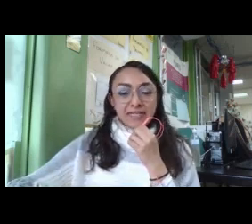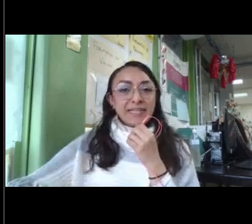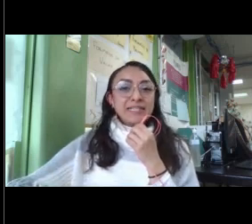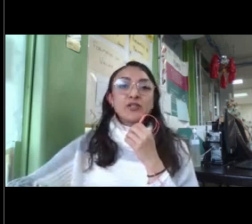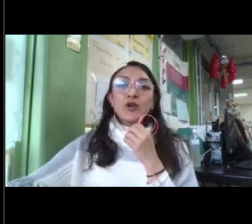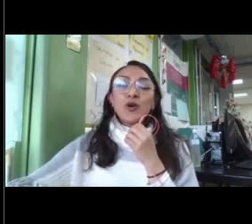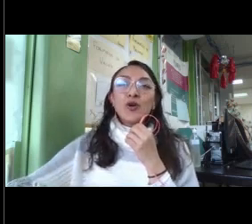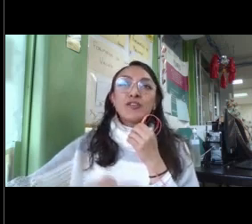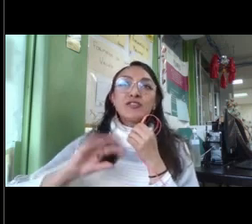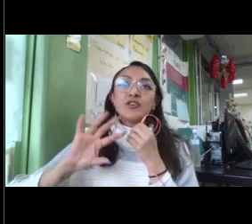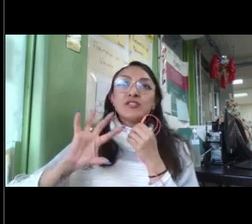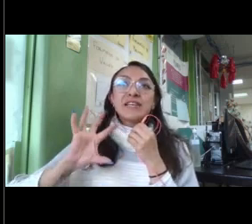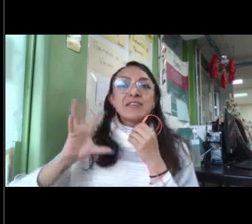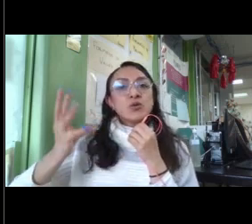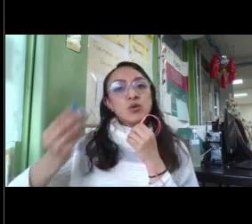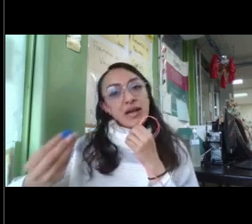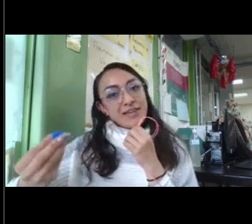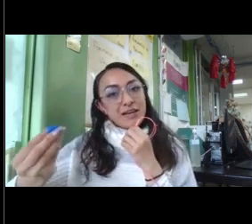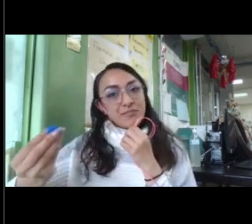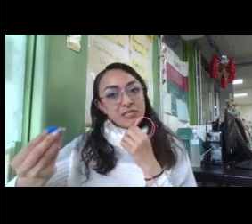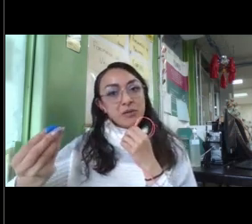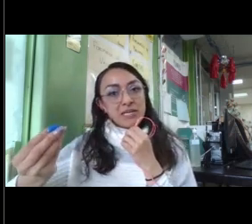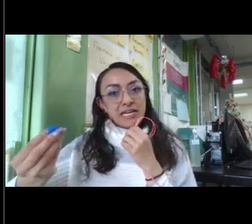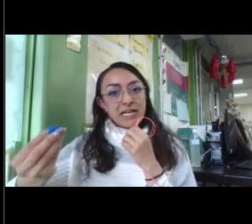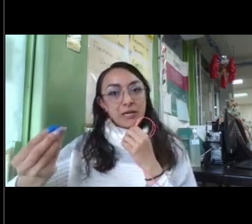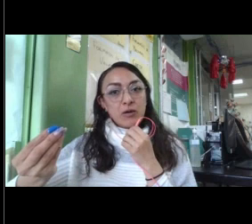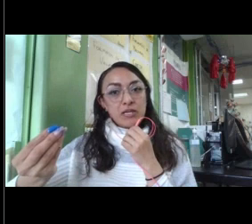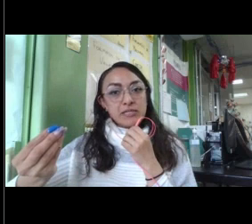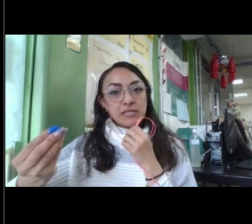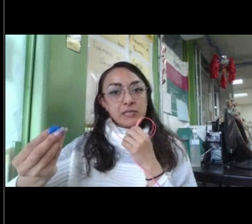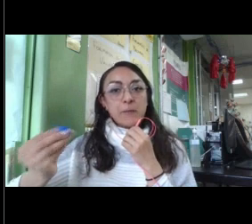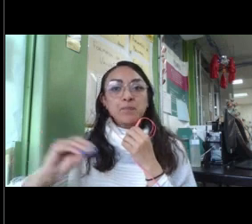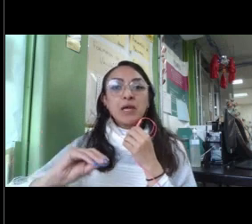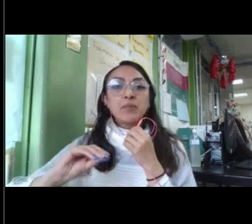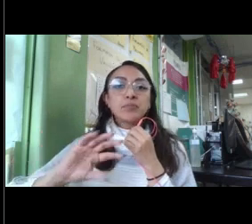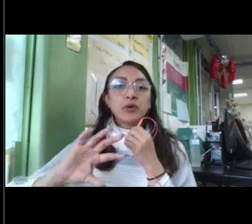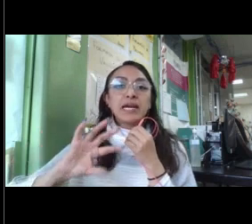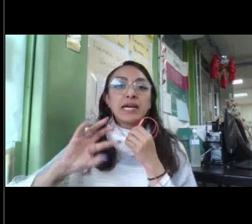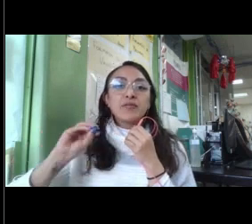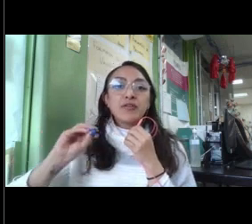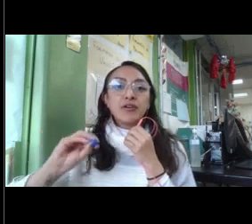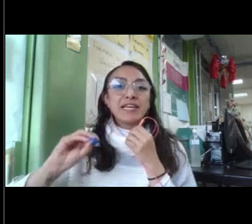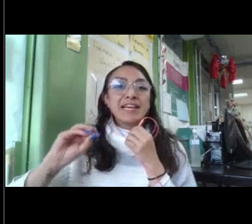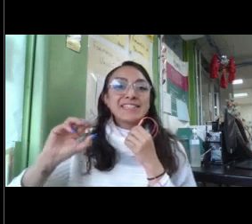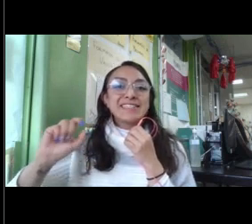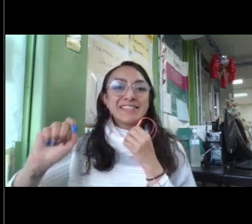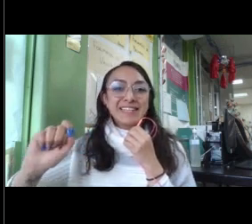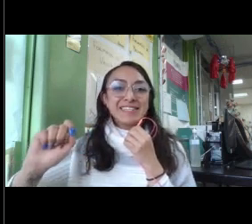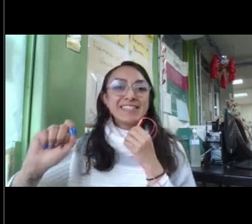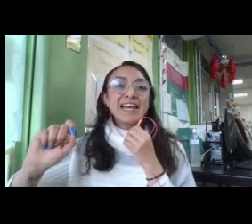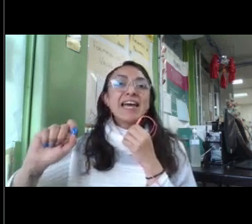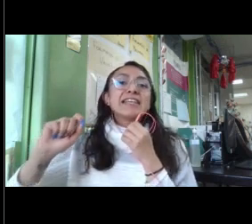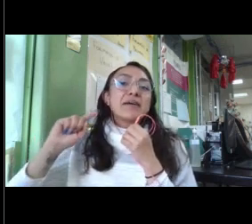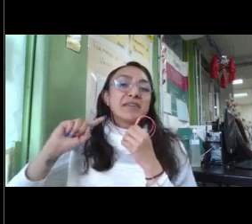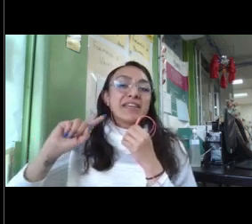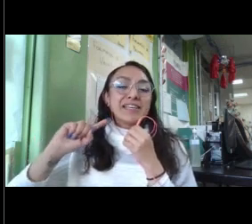Esta parte no se vincula de la misma manera en lengua de señas, porque la morfología y la